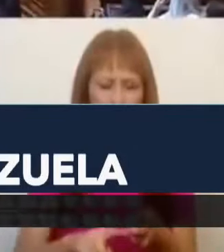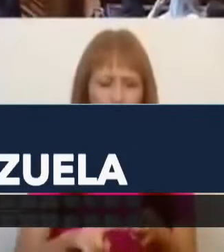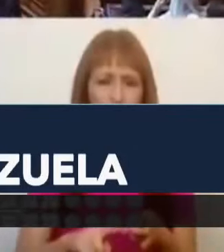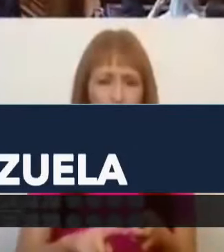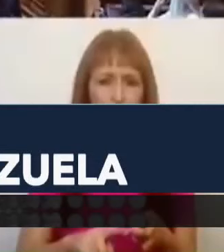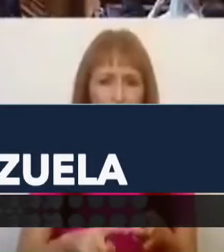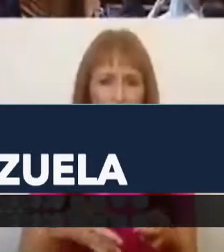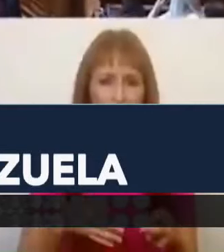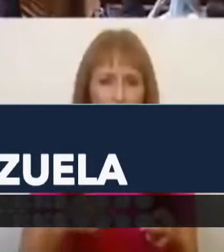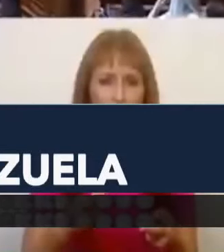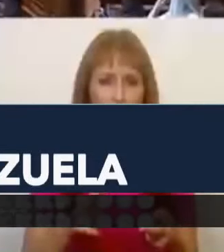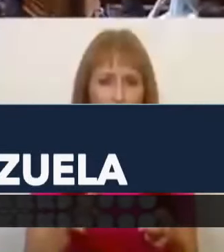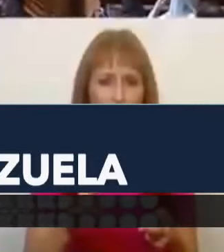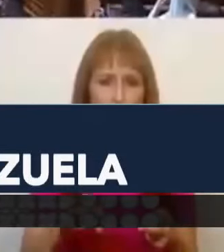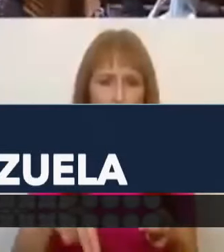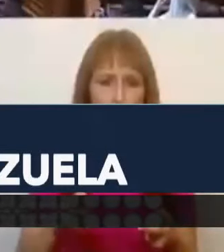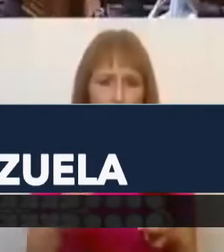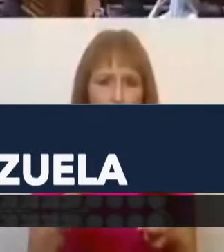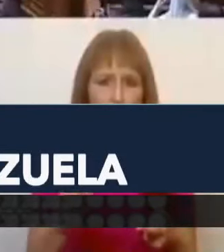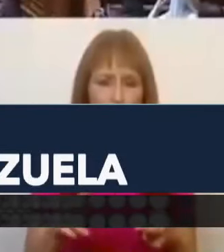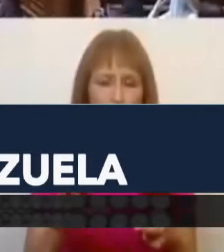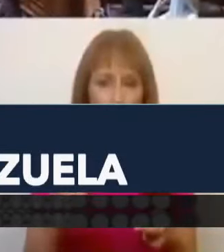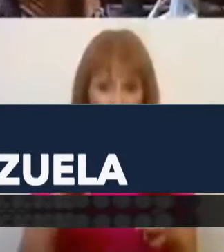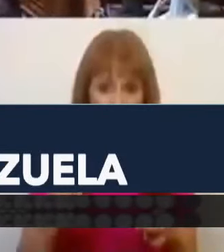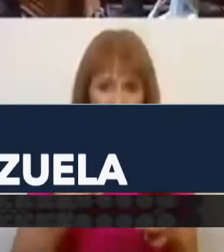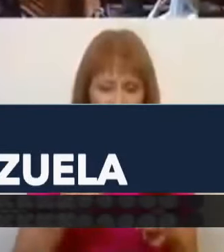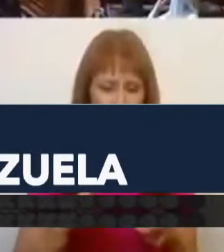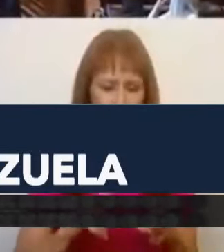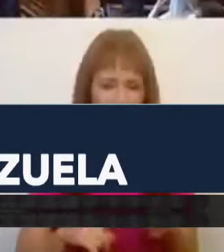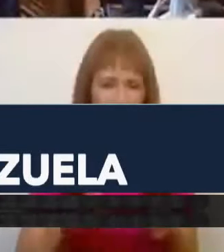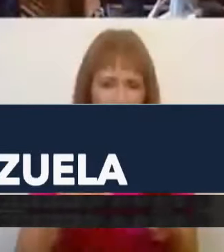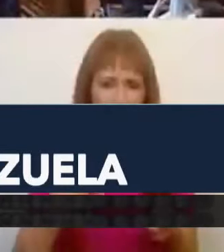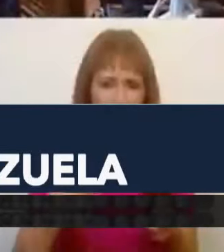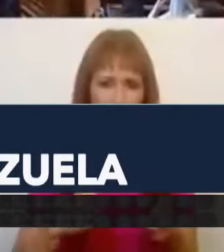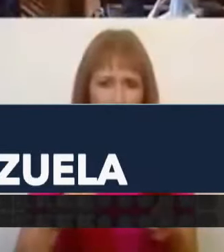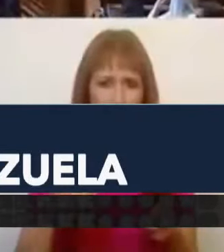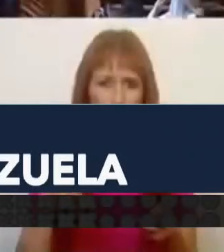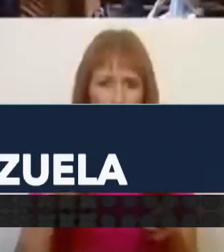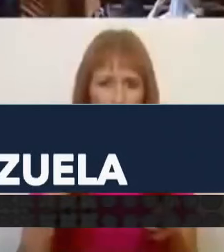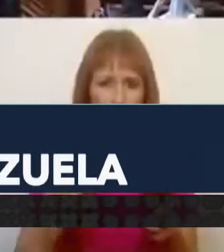obtuvieron de estos partidos y cuatro socialistas, dos que respaldaron la propuesta y uno que se obtuvo.